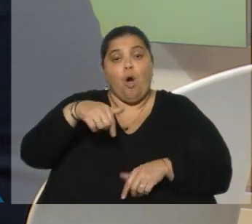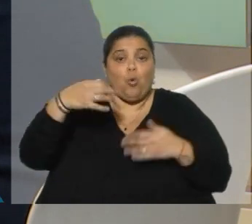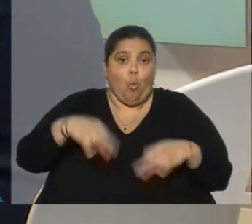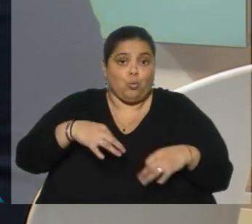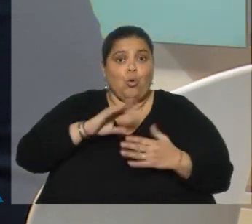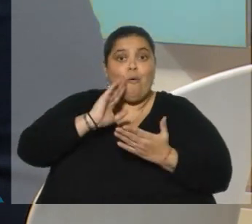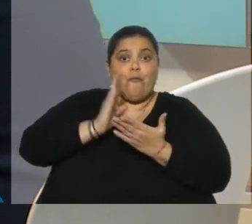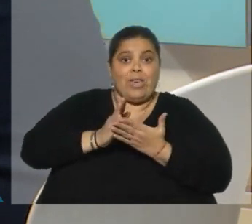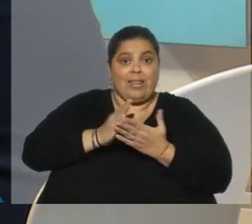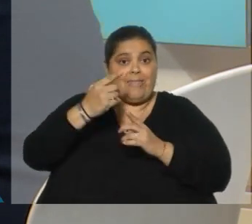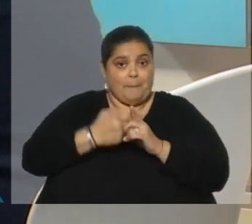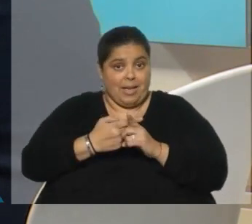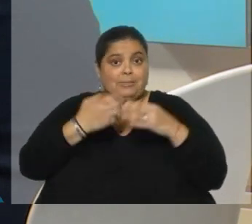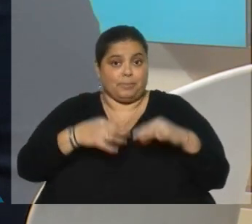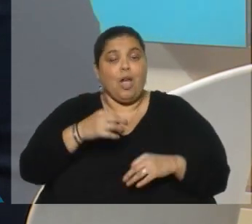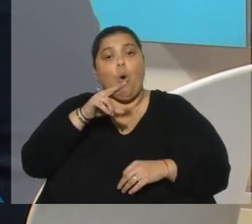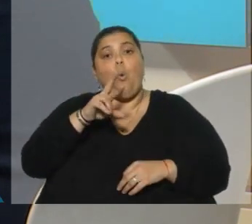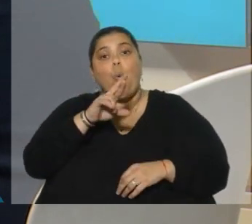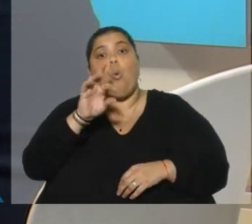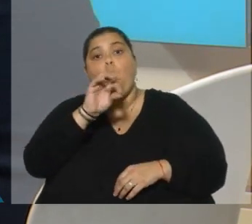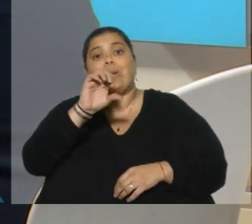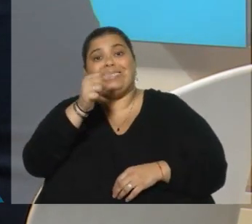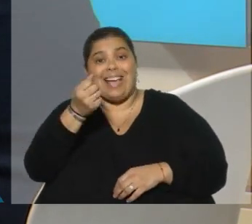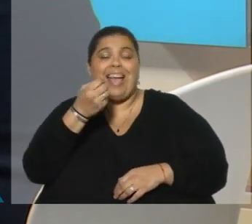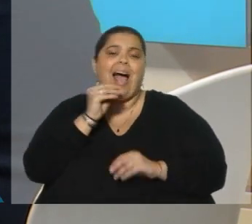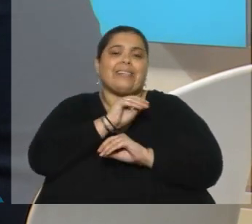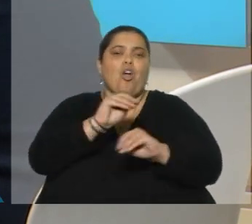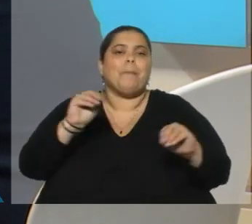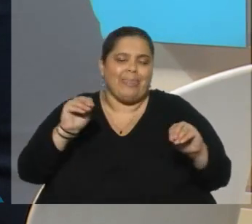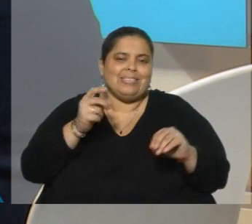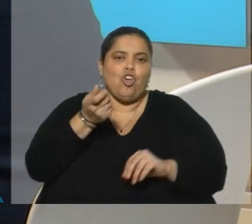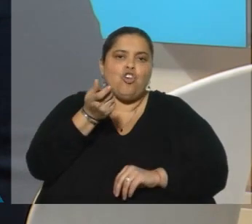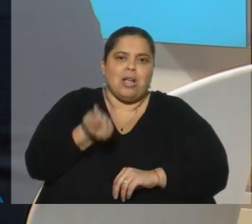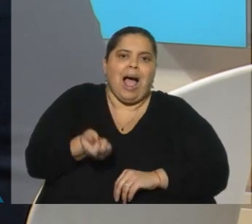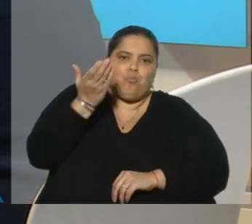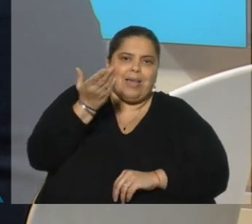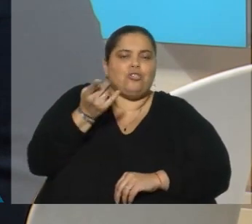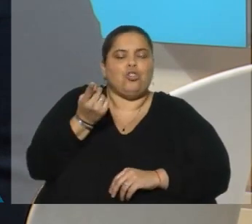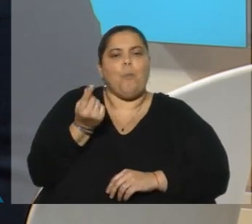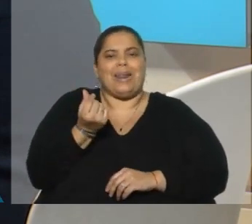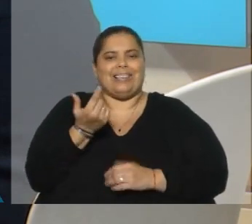mes, Urcea recomendando un ajuste en las naftas, en el gasoil,